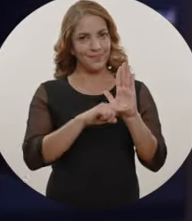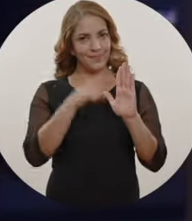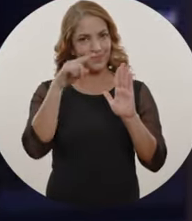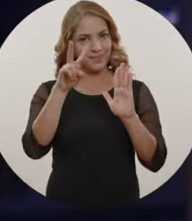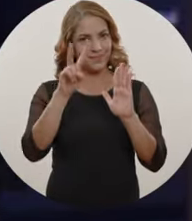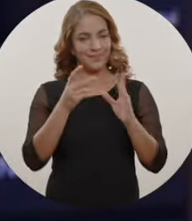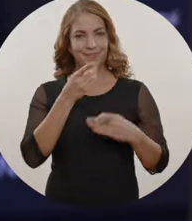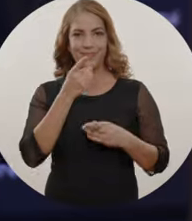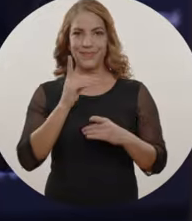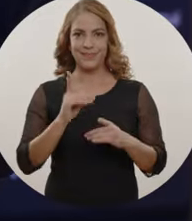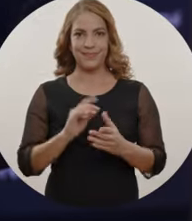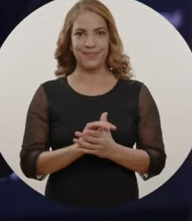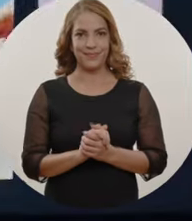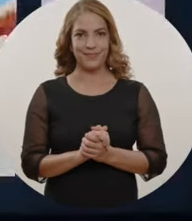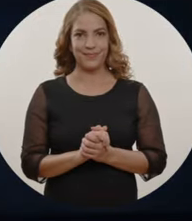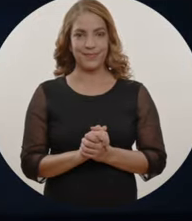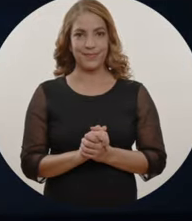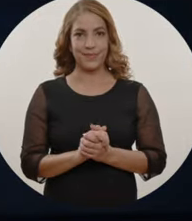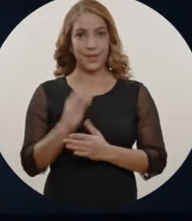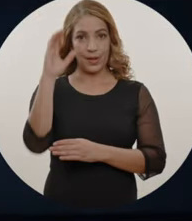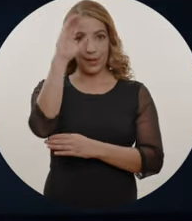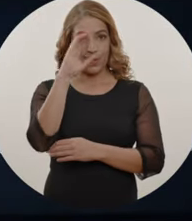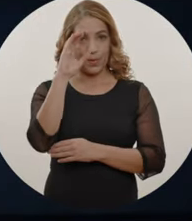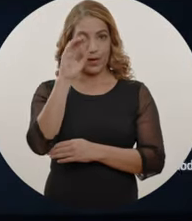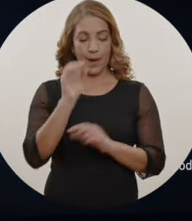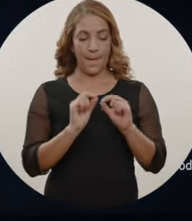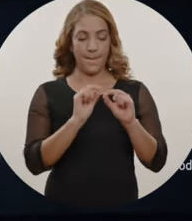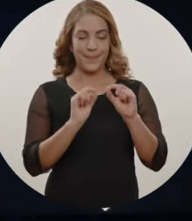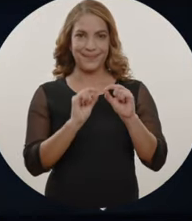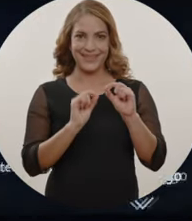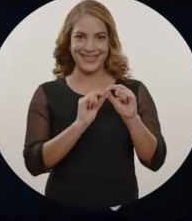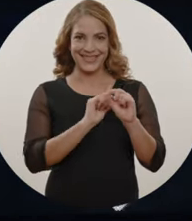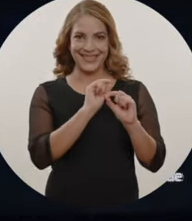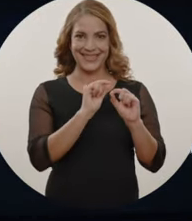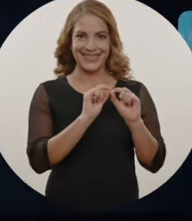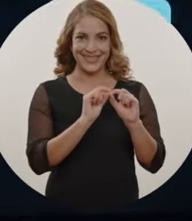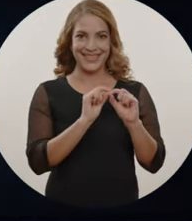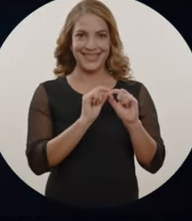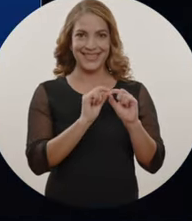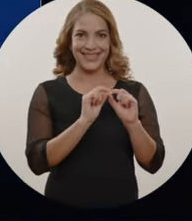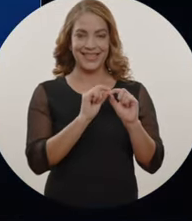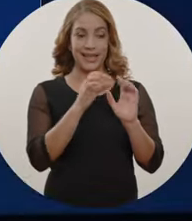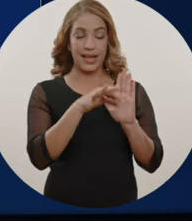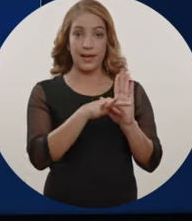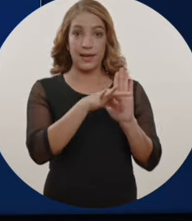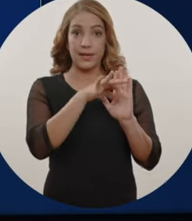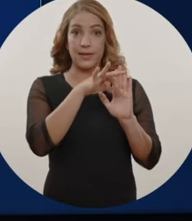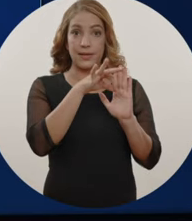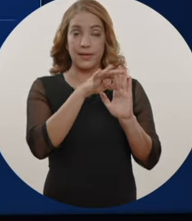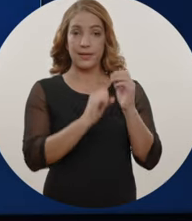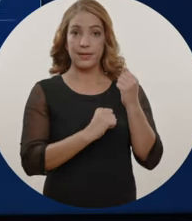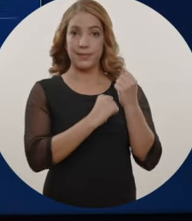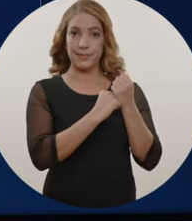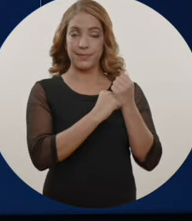pasos para realizar su diagnóstico. Busque el botón de configuración, ruedita dentada. Seleccione